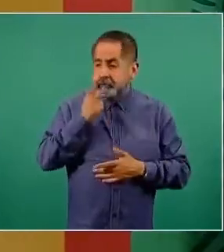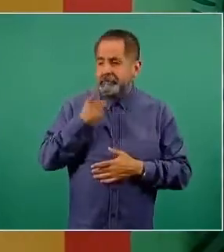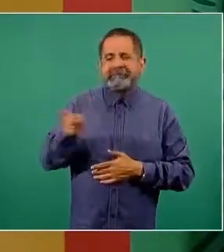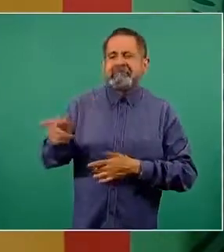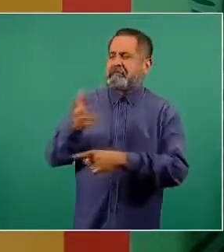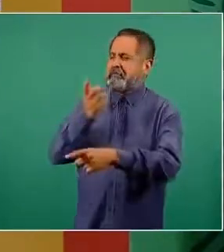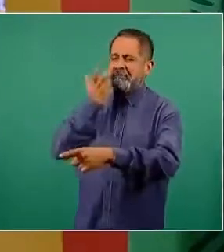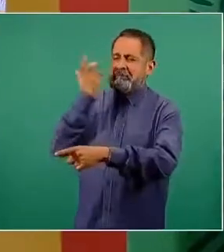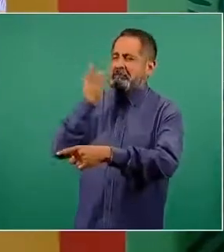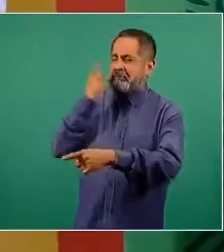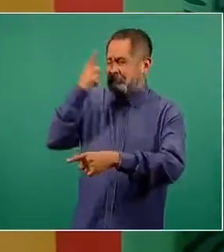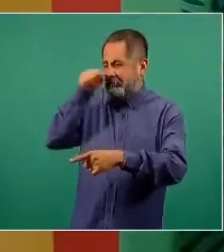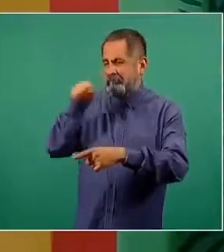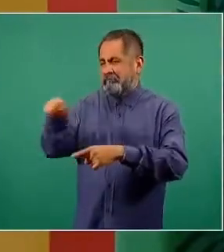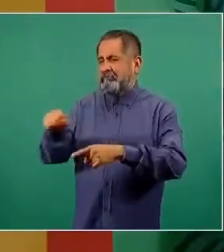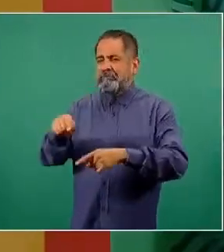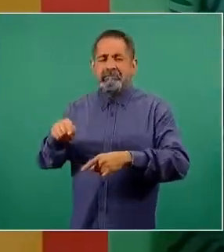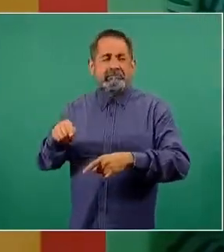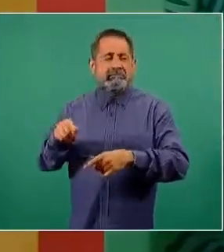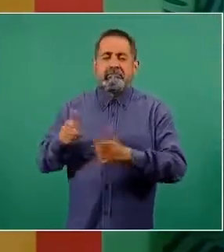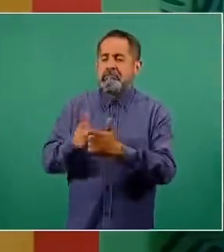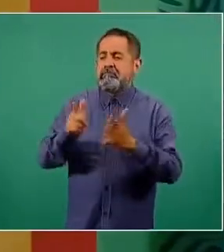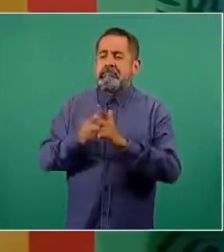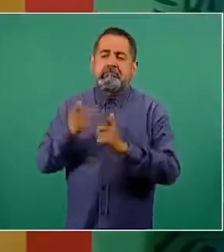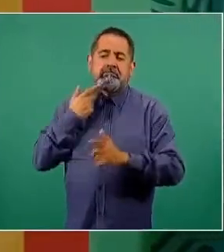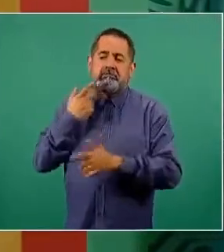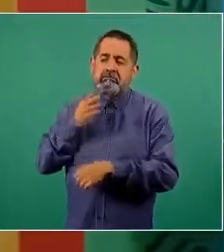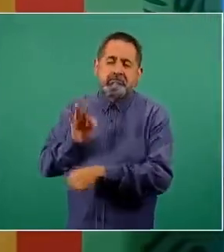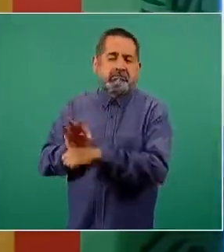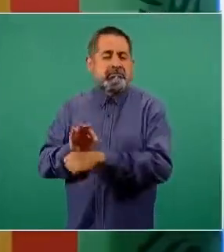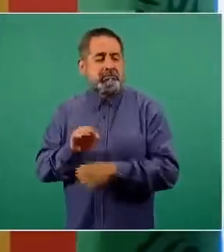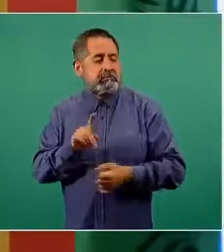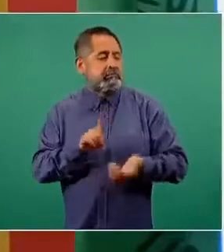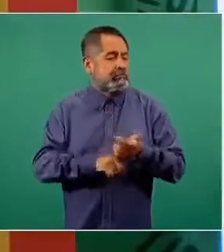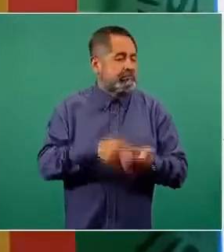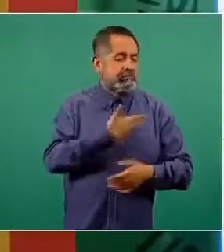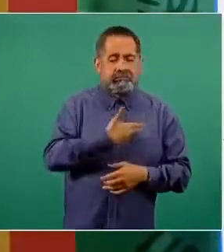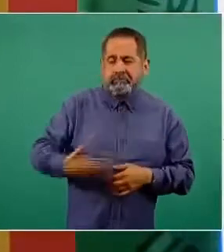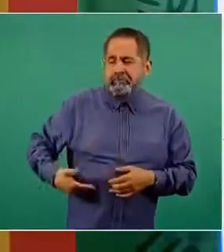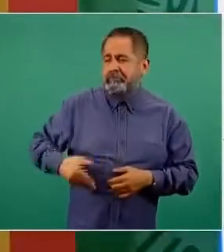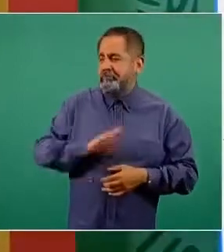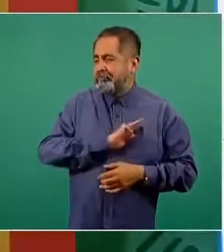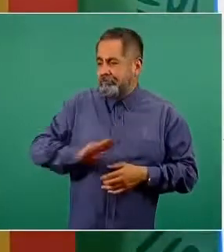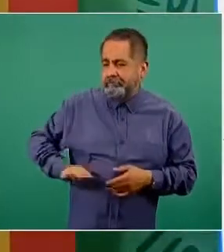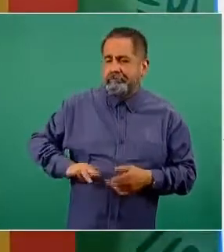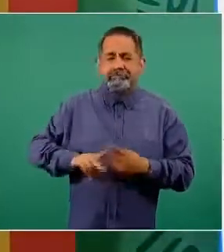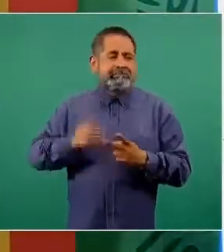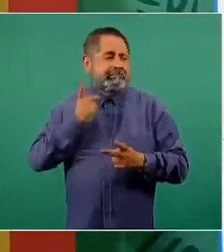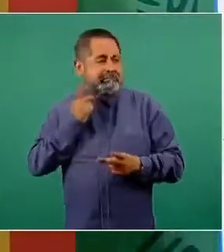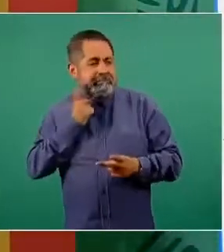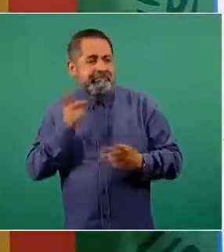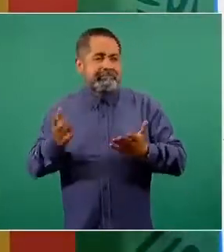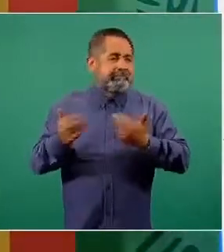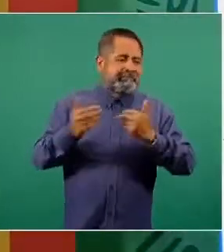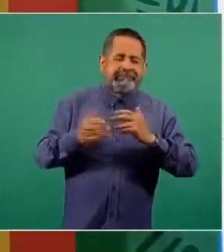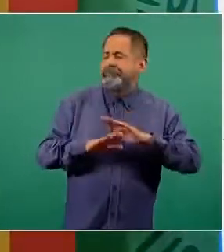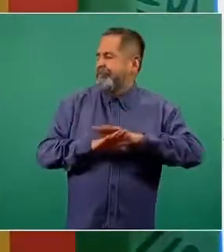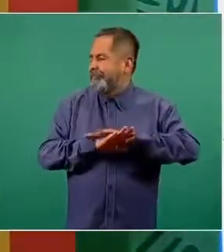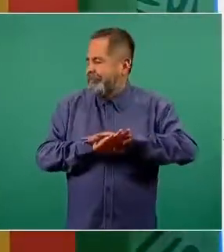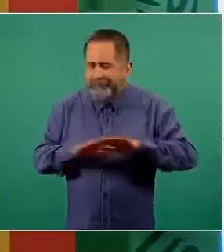esto es por acción de algún partido o por acción de un presidente municipal o por acción de un diputado o por acción de un